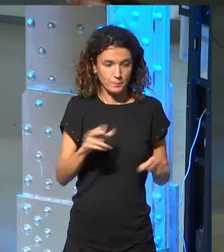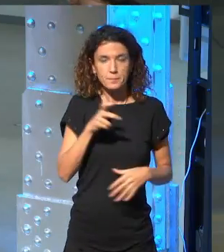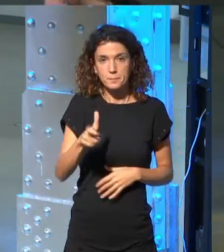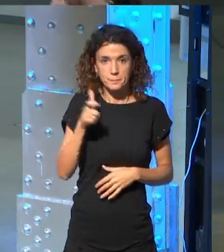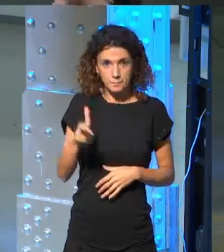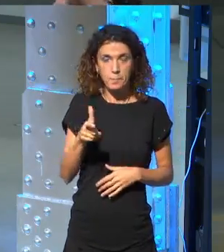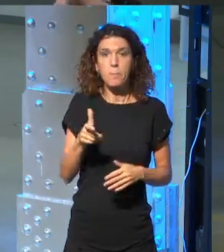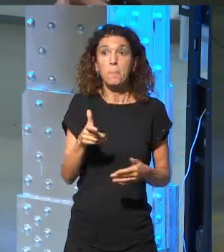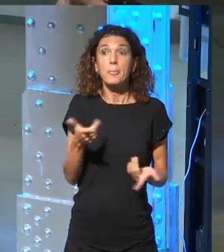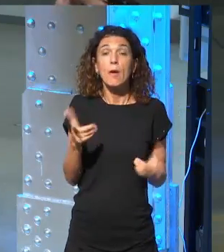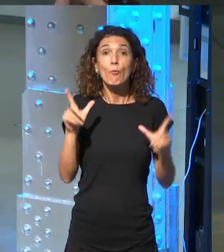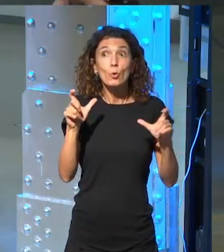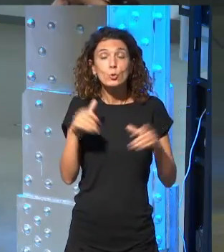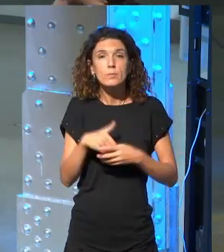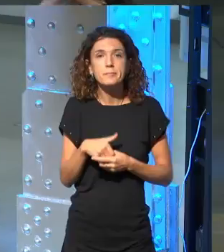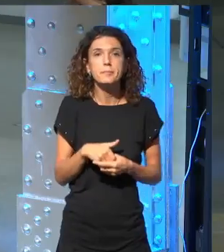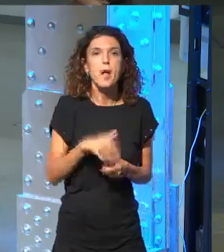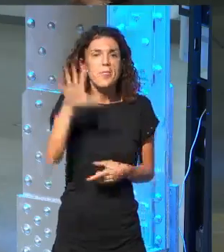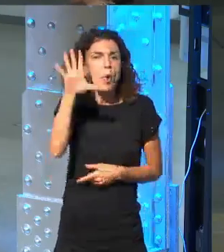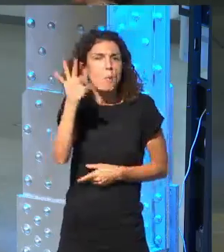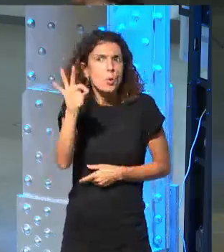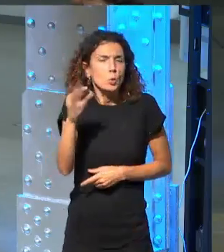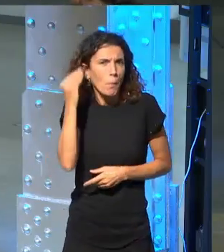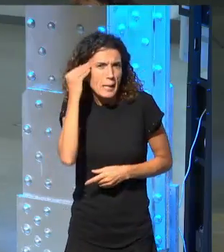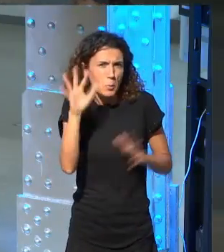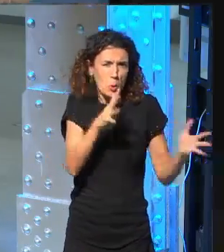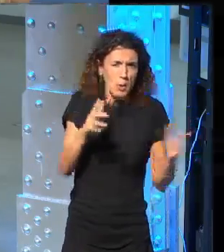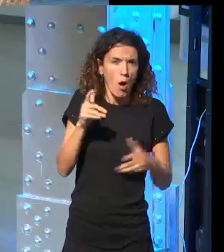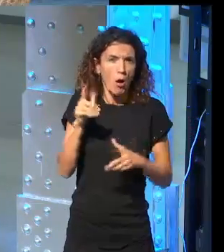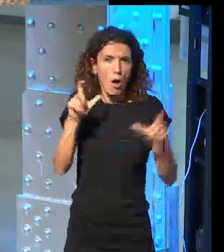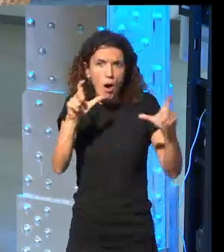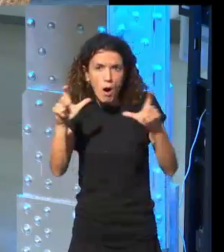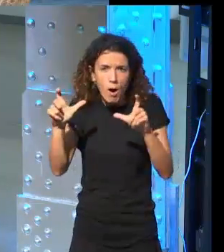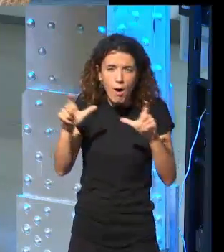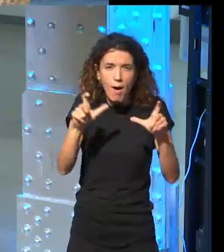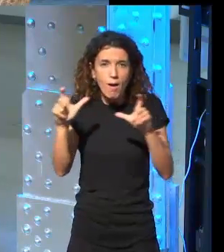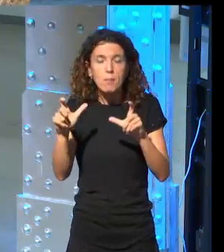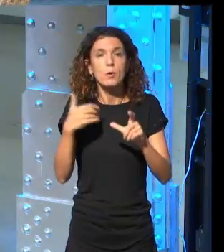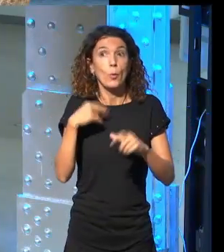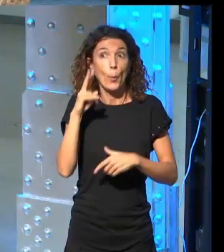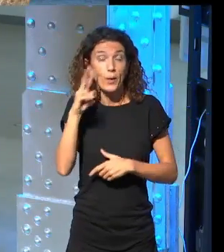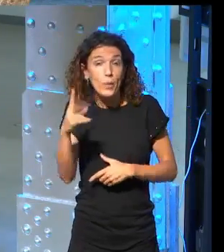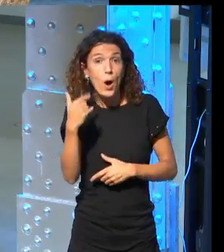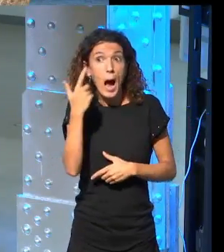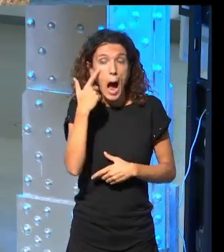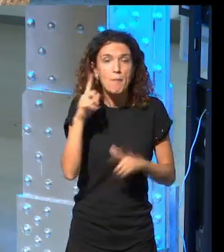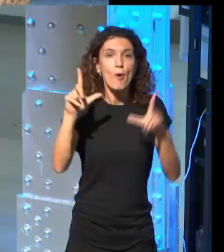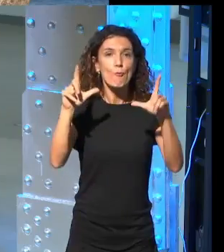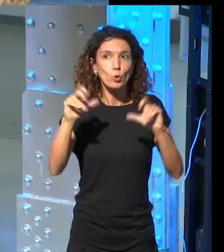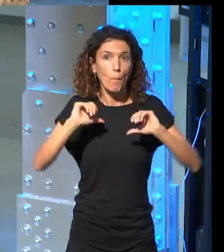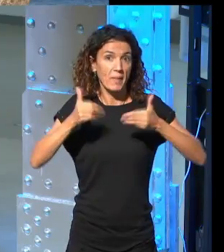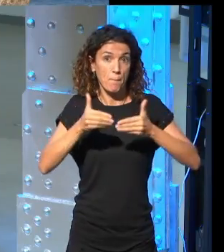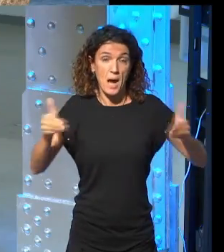No, ¿en serio? ¿Rato? Bueno, 5 minutos seguro, ¿eh? Estuve ahí... No, no, pero sí que estuve viendo, digo, bueno, esta va a ser la foto de